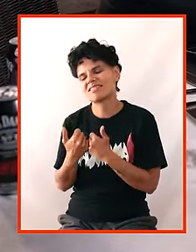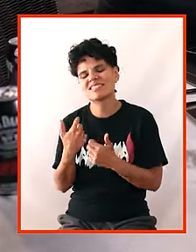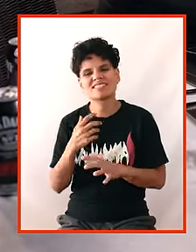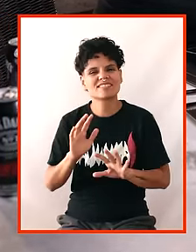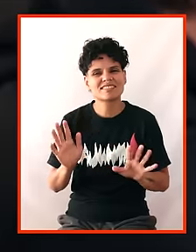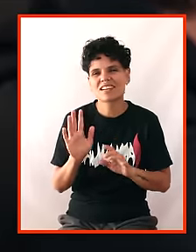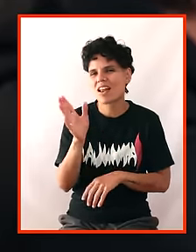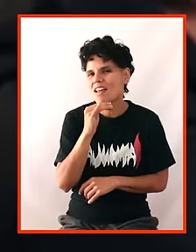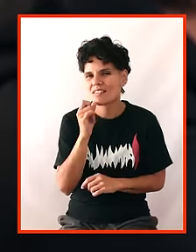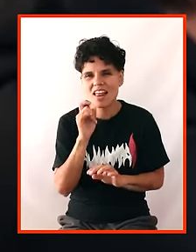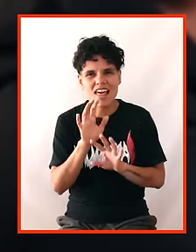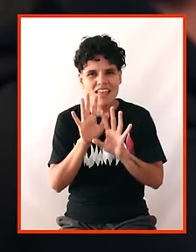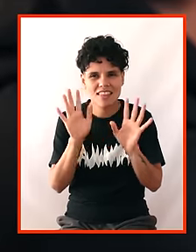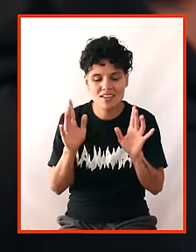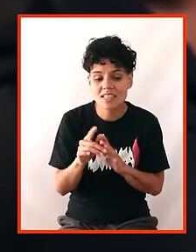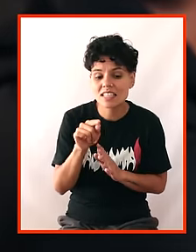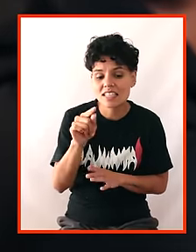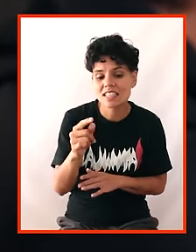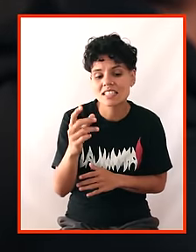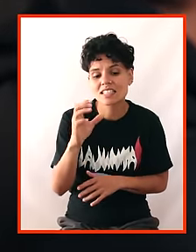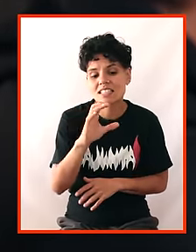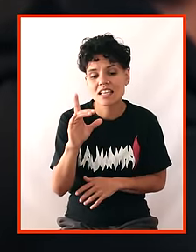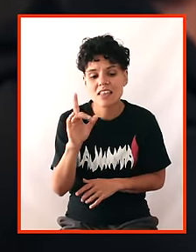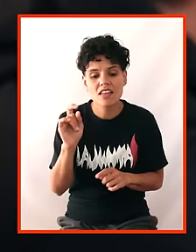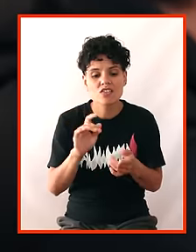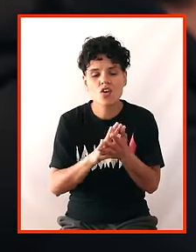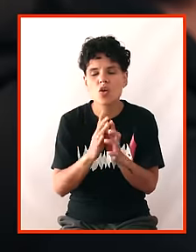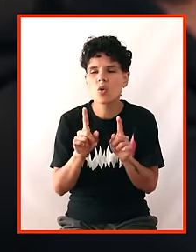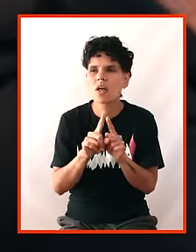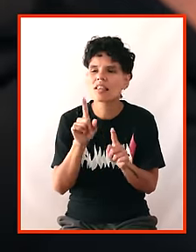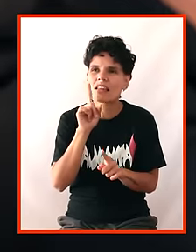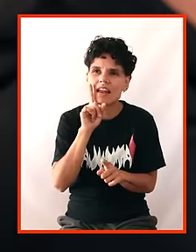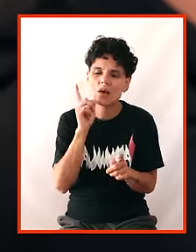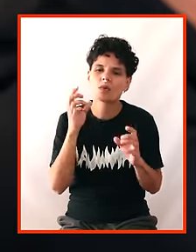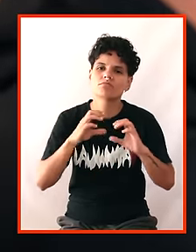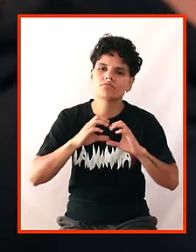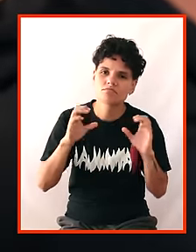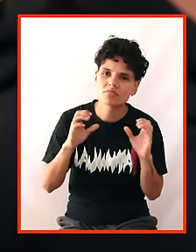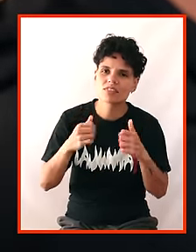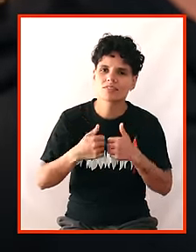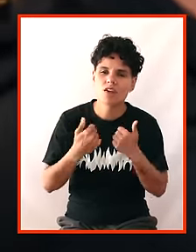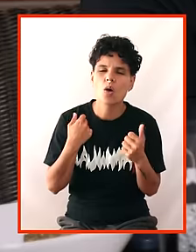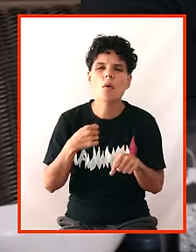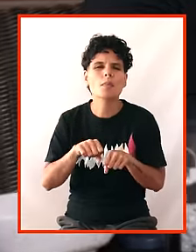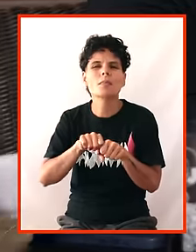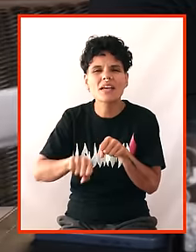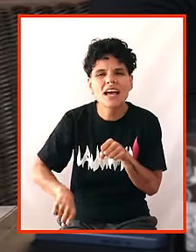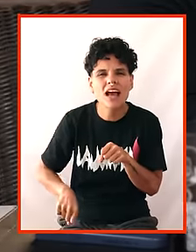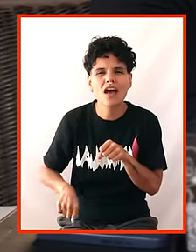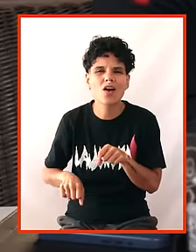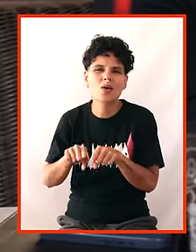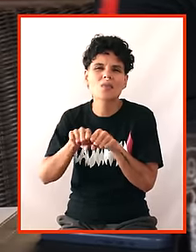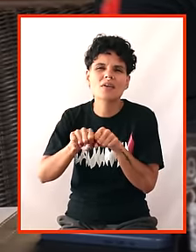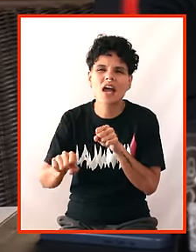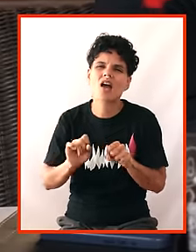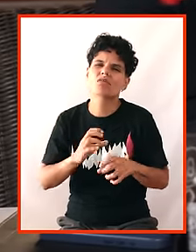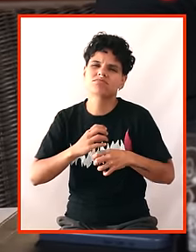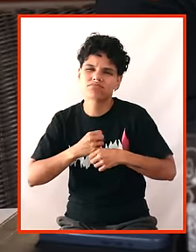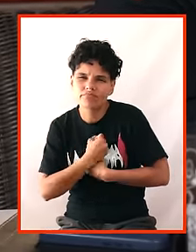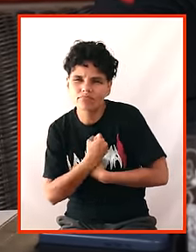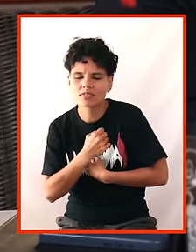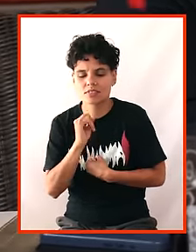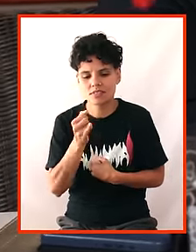Coincidentemente. Sí. Por eso el disco entero está impregnado un poco de esa. Sí. A ti siempre. Pica. De ese desgarro. A ti de siempre. Pica. Sí. Pasa alguno por etapas